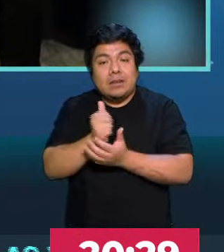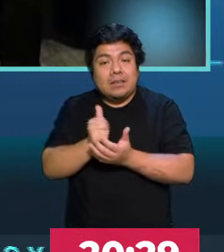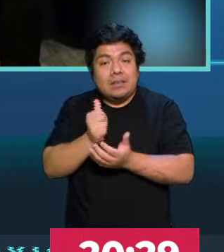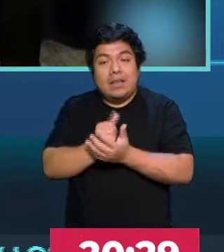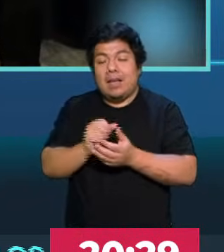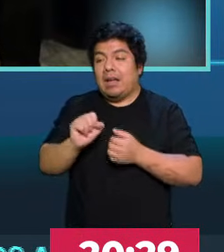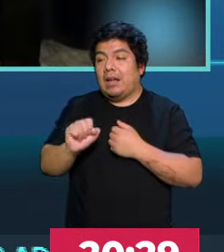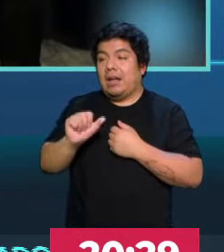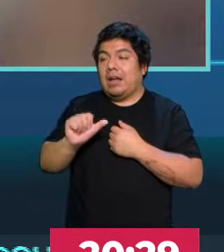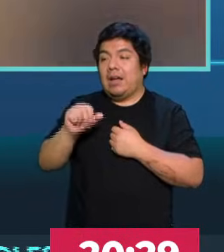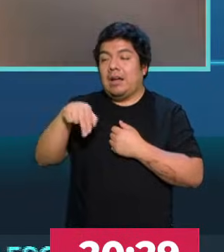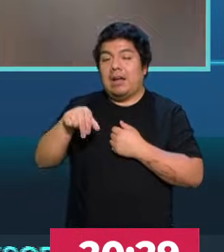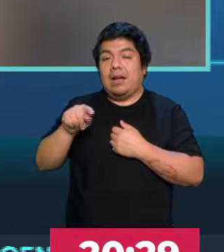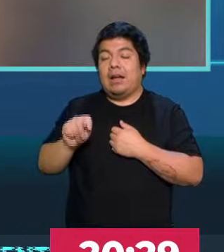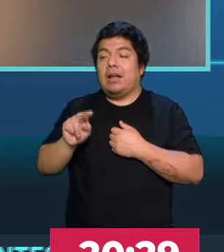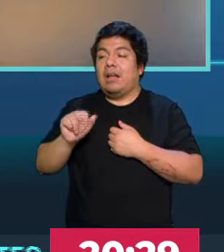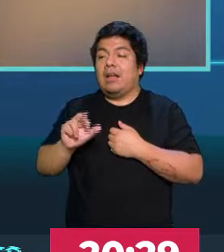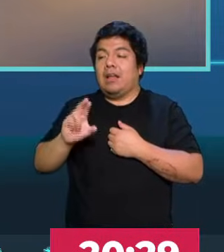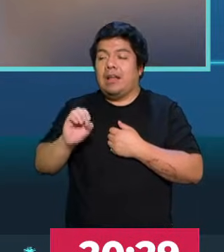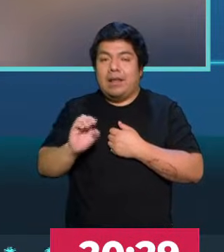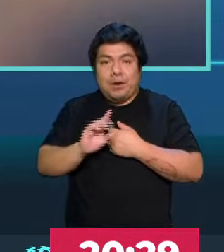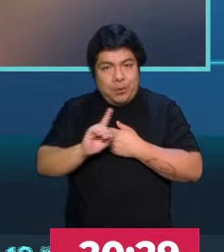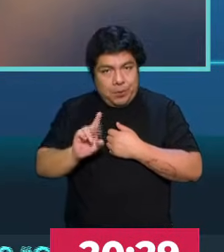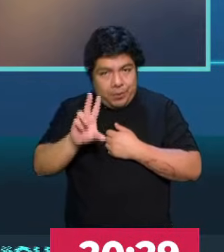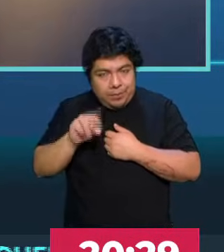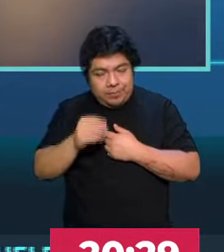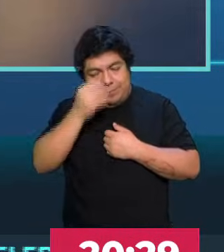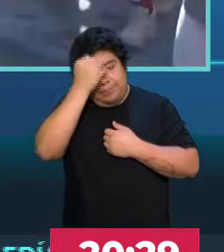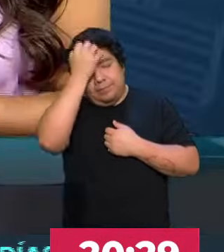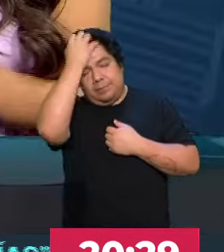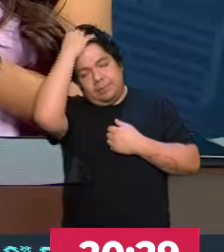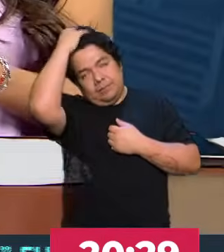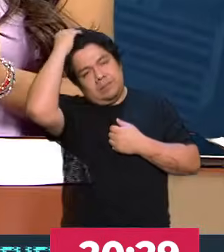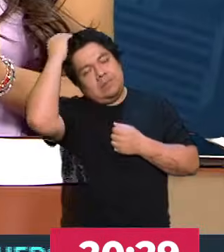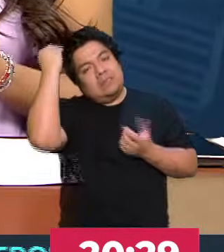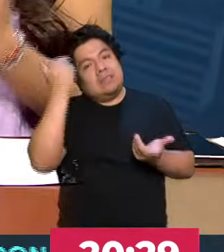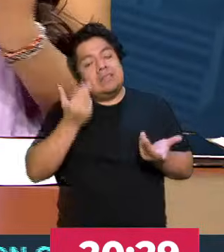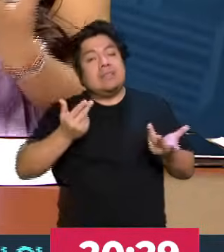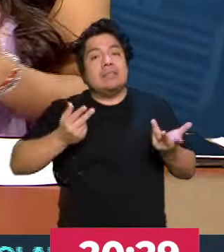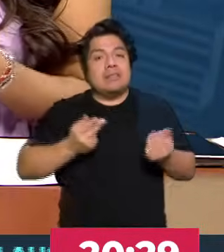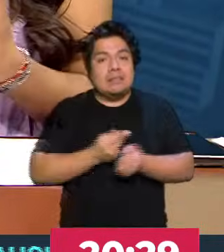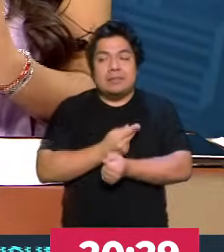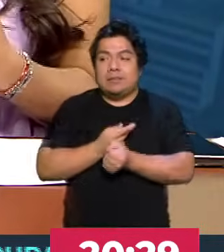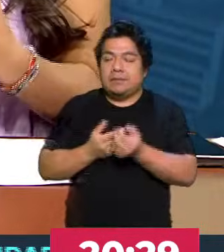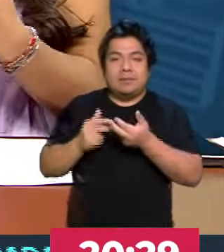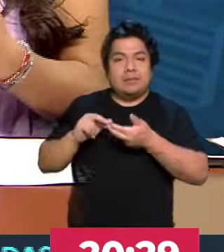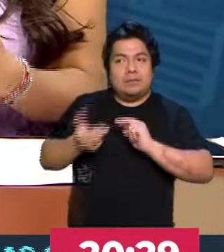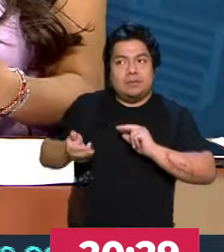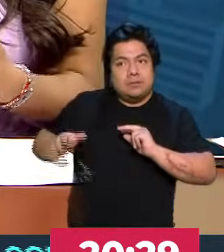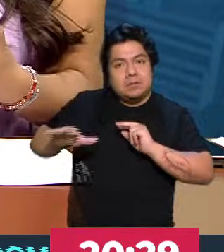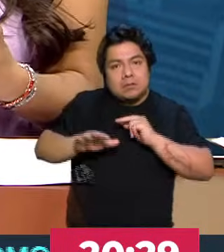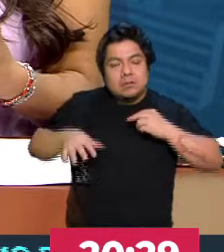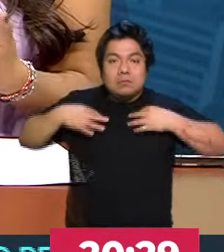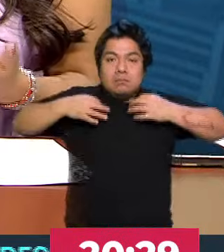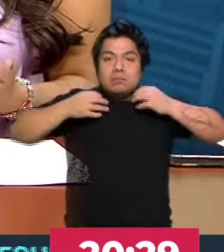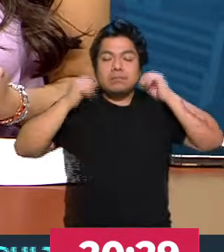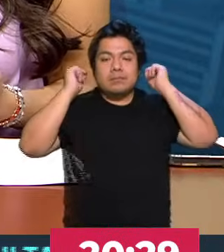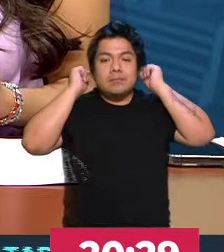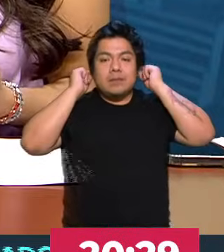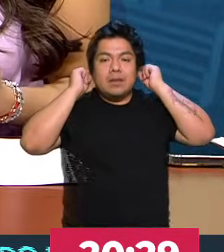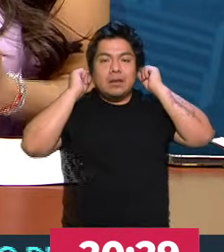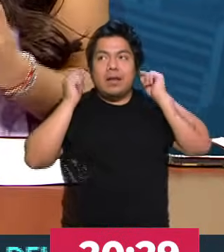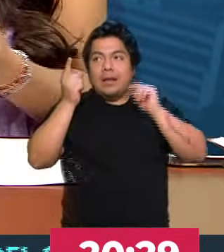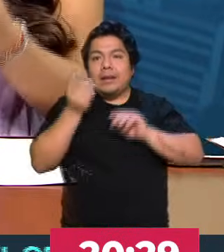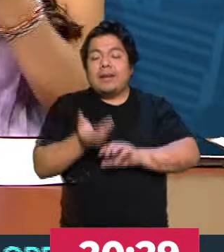¿no? Eso sí. Doctora, ¿cómo va a repercutir exactamente o de qué formas esta relación, este contexto que está sucediendo actualmente en